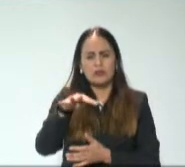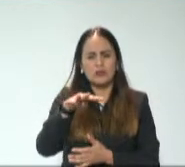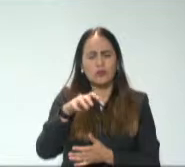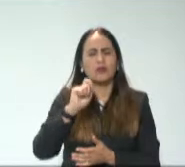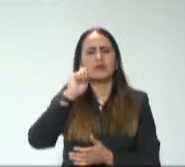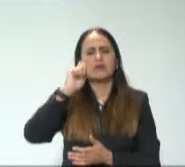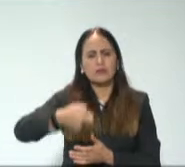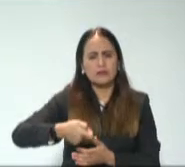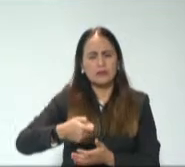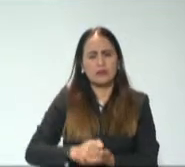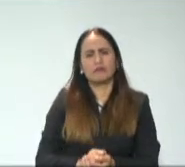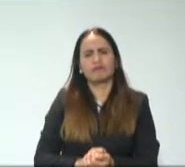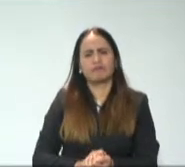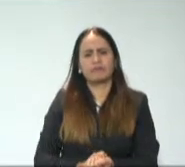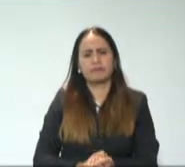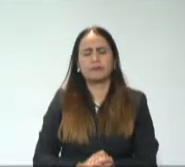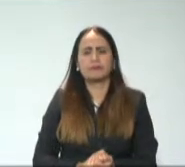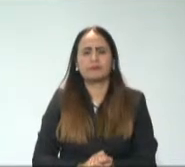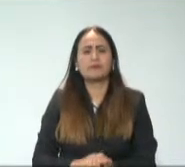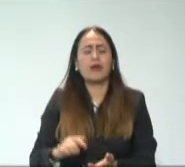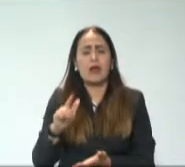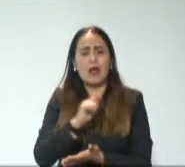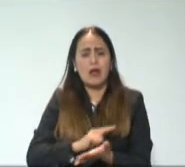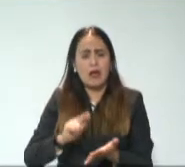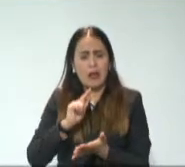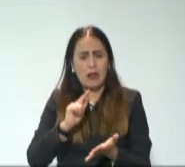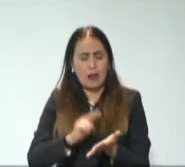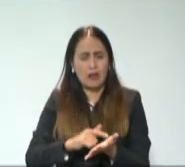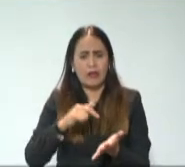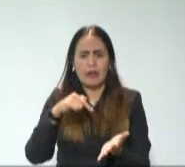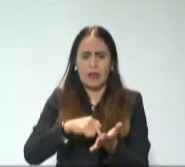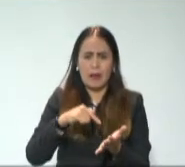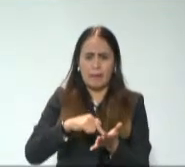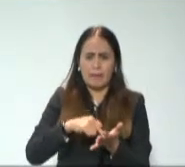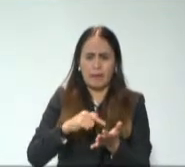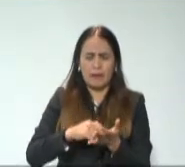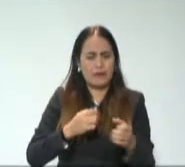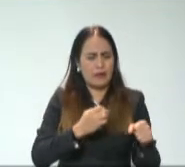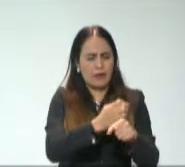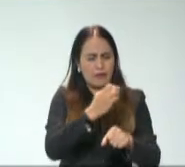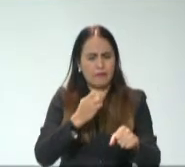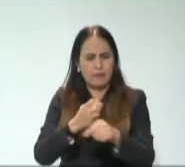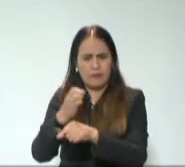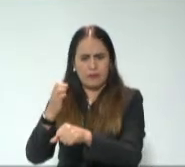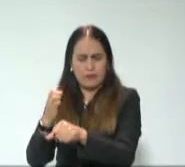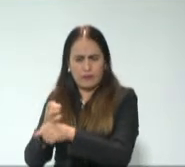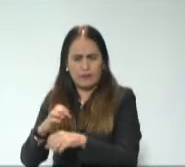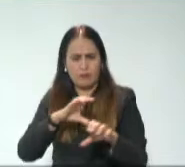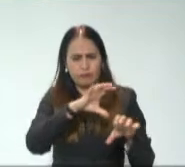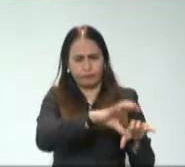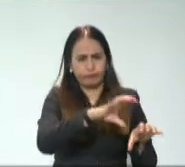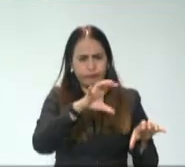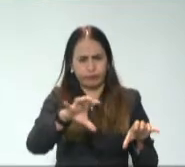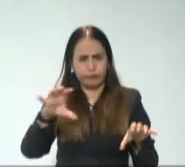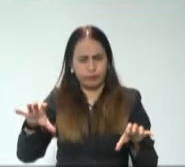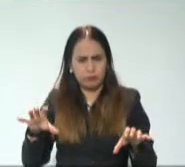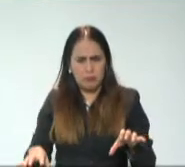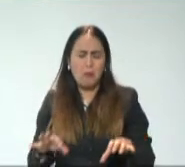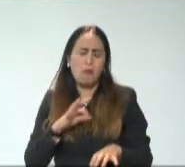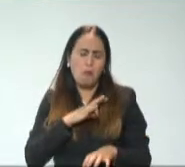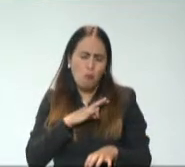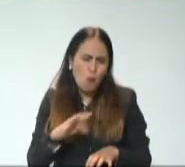establecerse un régimen de concurrencia legislativa en la materia a las entidades federativas les está permitido